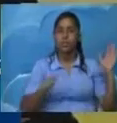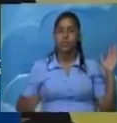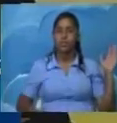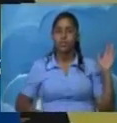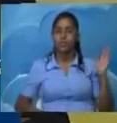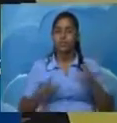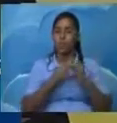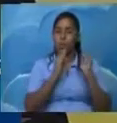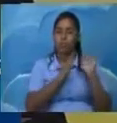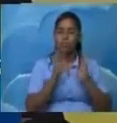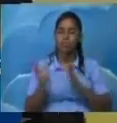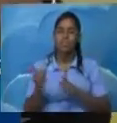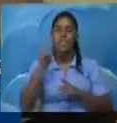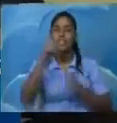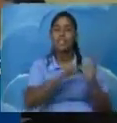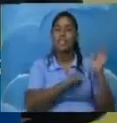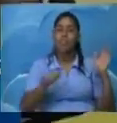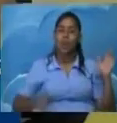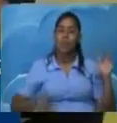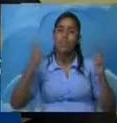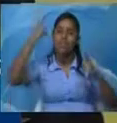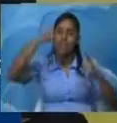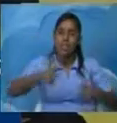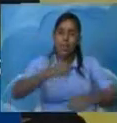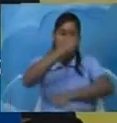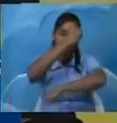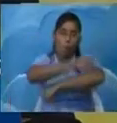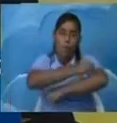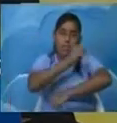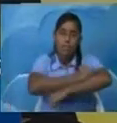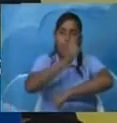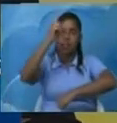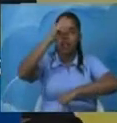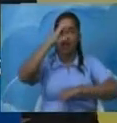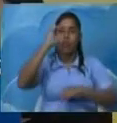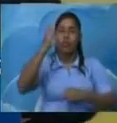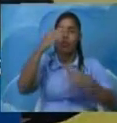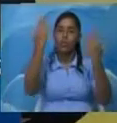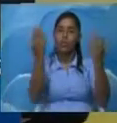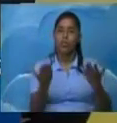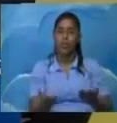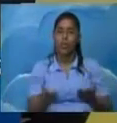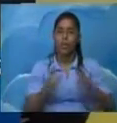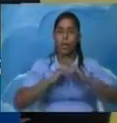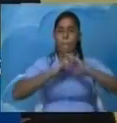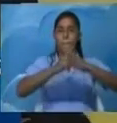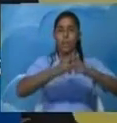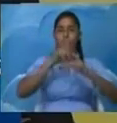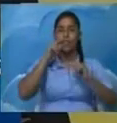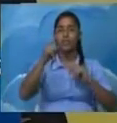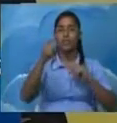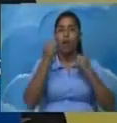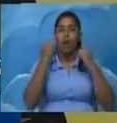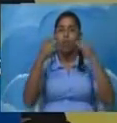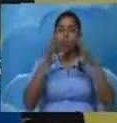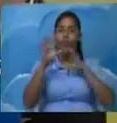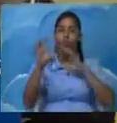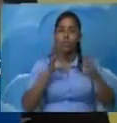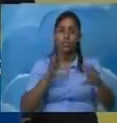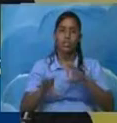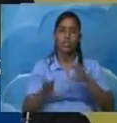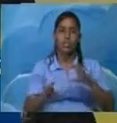las ordenanzas del Señor. Hay que ser obediente a lo que Dios nos da. Prestarás tú a muchas